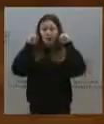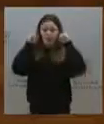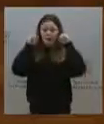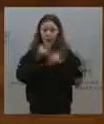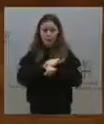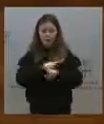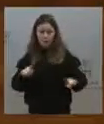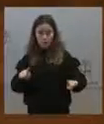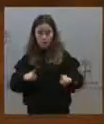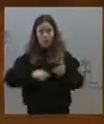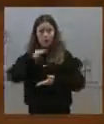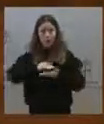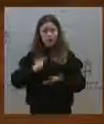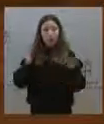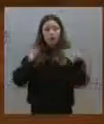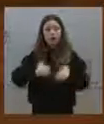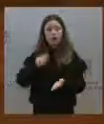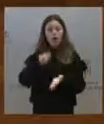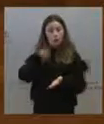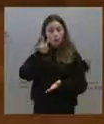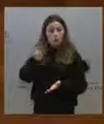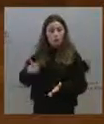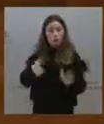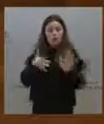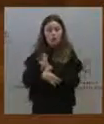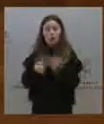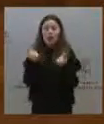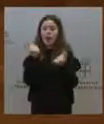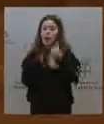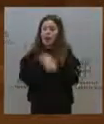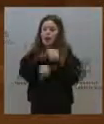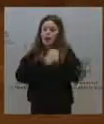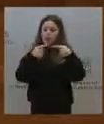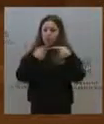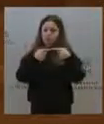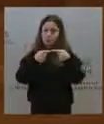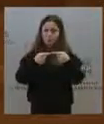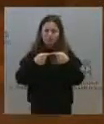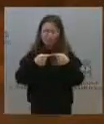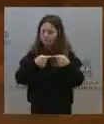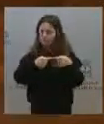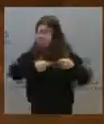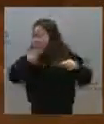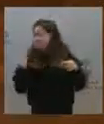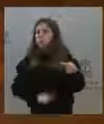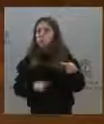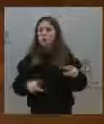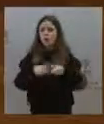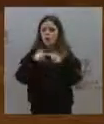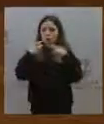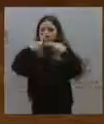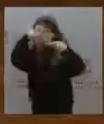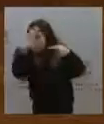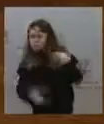variar el inexorable deterioro económico y social asturiano. Creemos que tienen miedo a decidir, a equivocarse y que prefieren apostar por